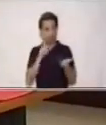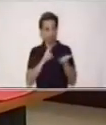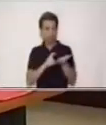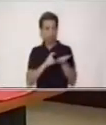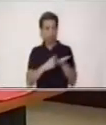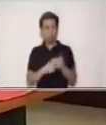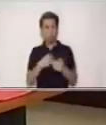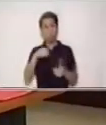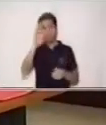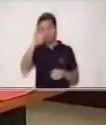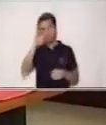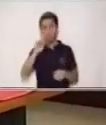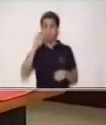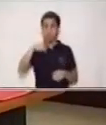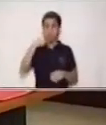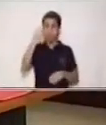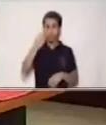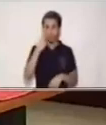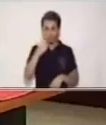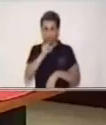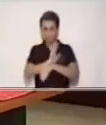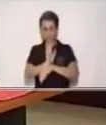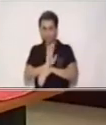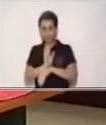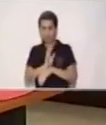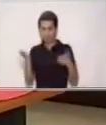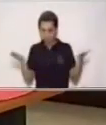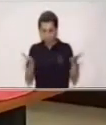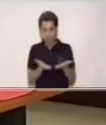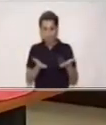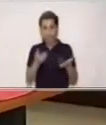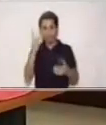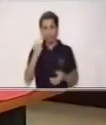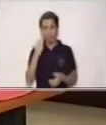para la próxima sesión, esperamos de que estés aquí con nosotros